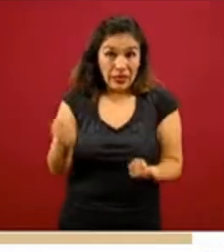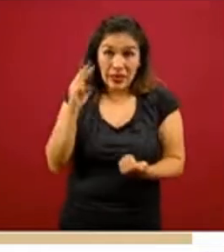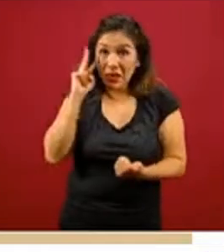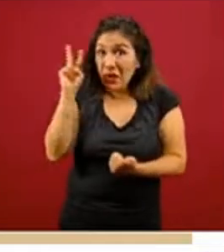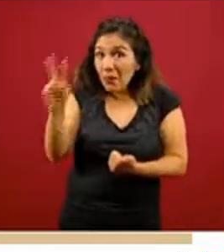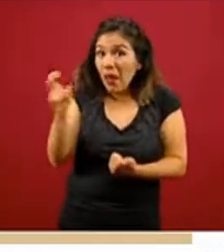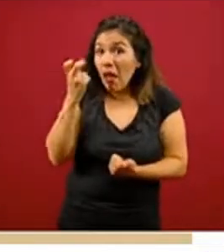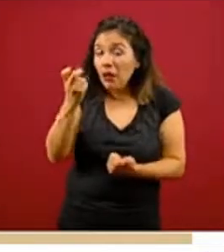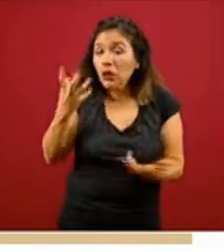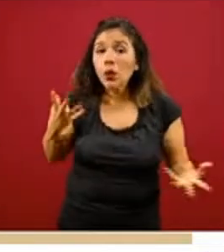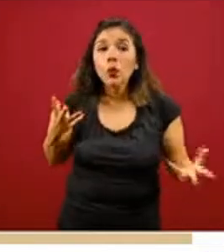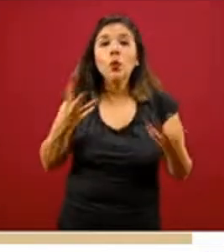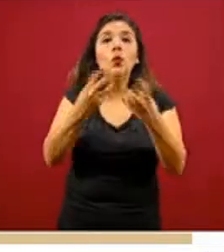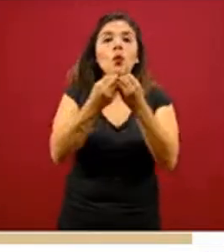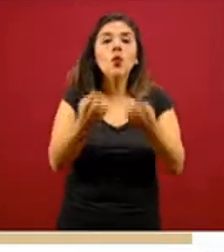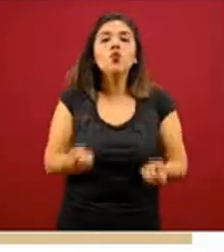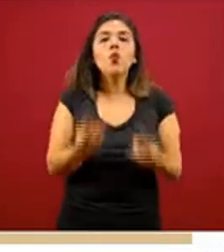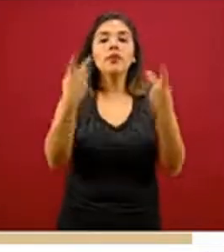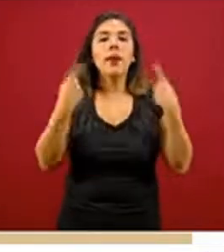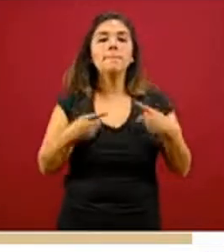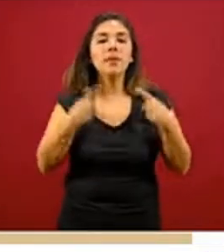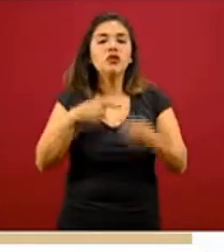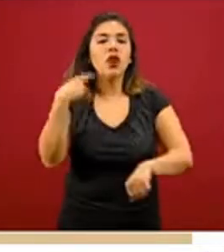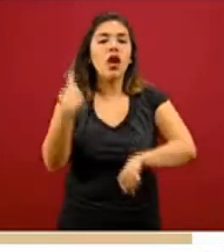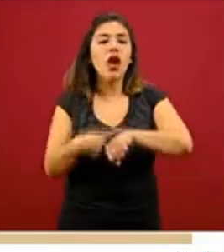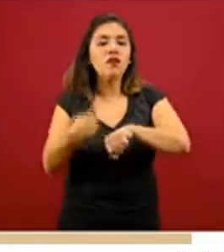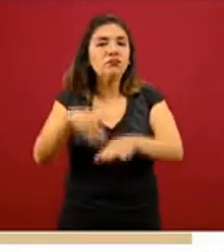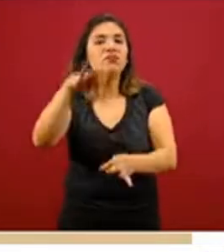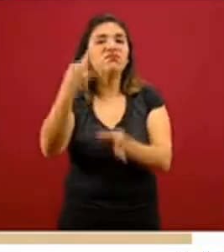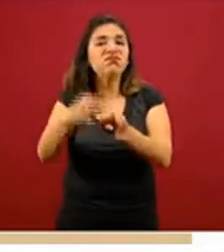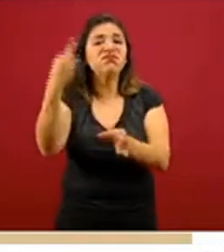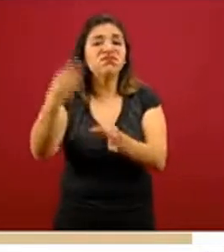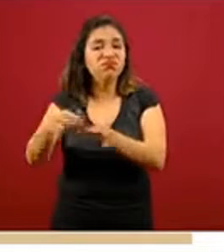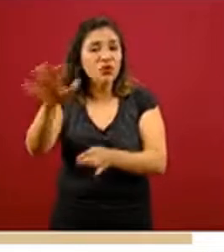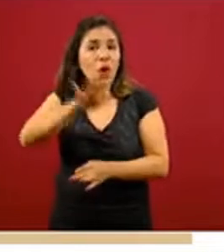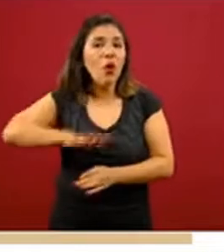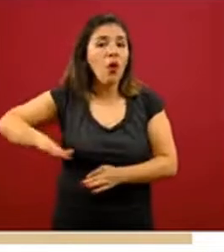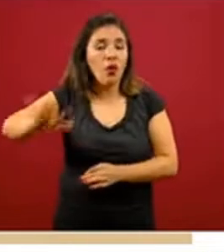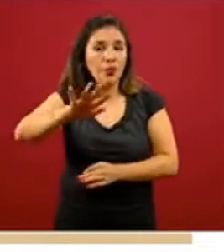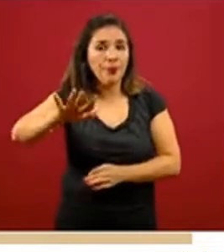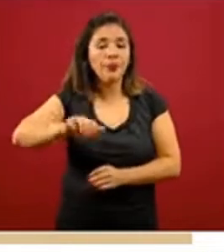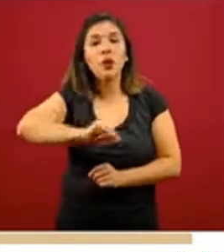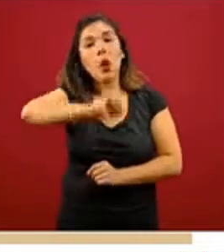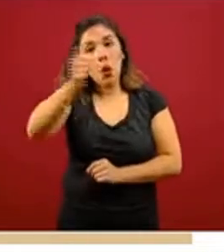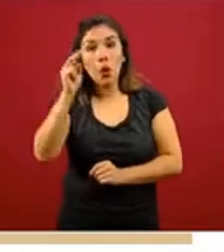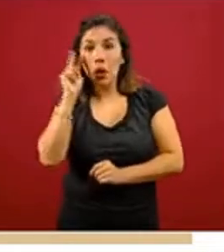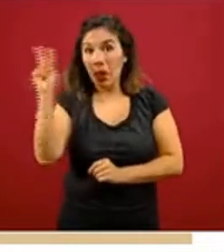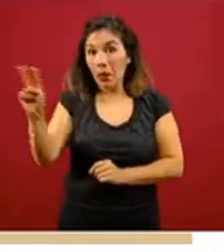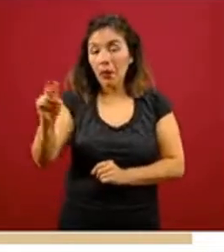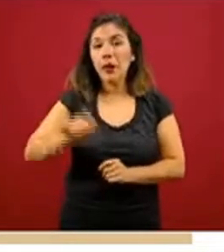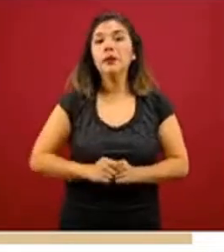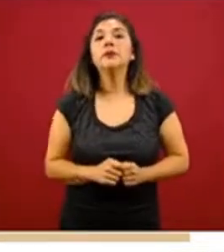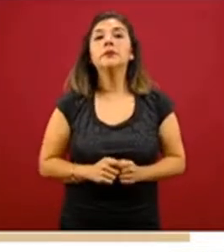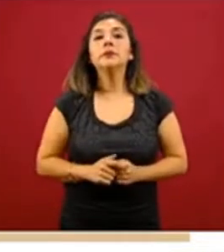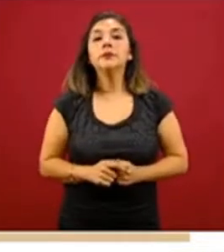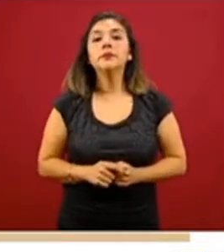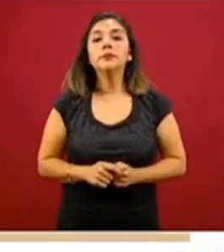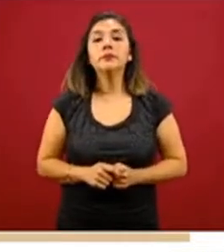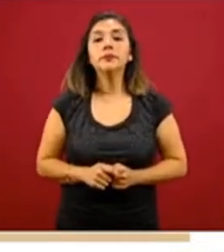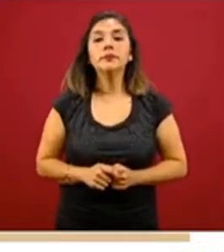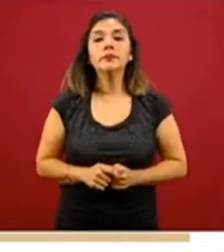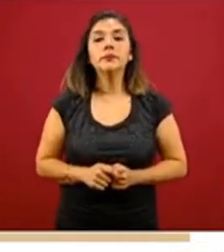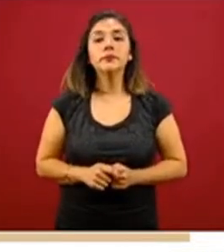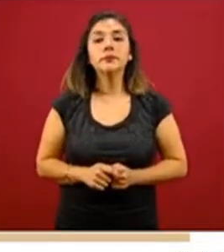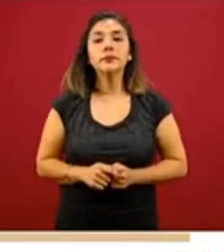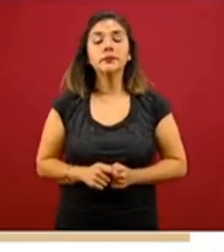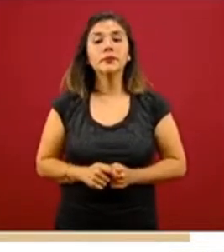es el total de casos confirmados en toda la población, pasemos a la siguiente diapositiva y veamos cómo esa imagen